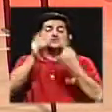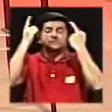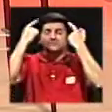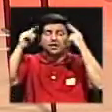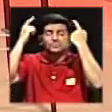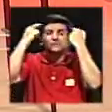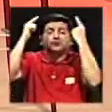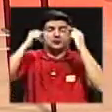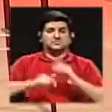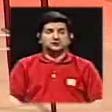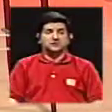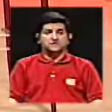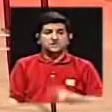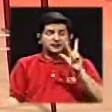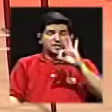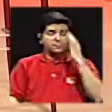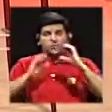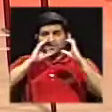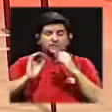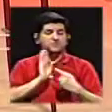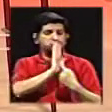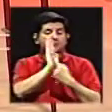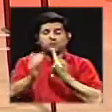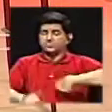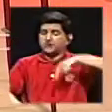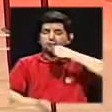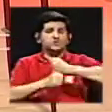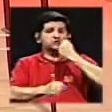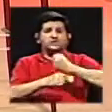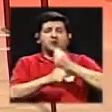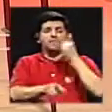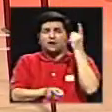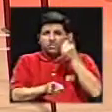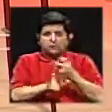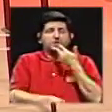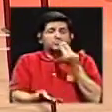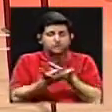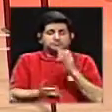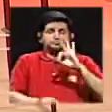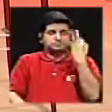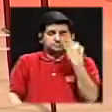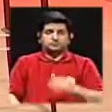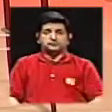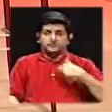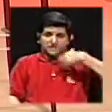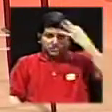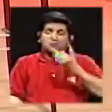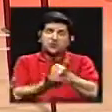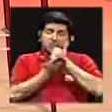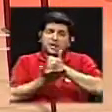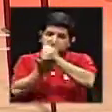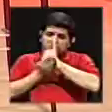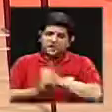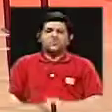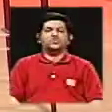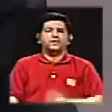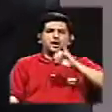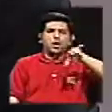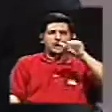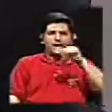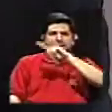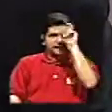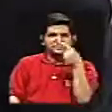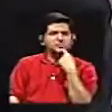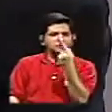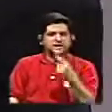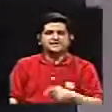medios nacionales divulgan lo que hemos venido haciendo correcta y buenamente, me parece que nos ayudan. Don Jorge, una pregunta en el sentido de lo que